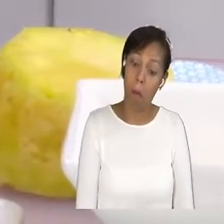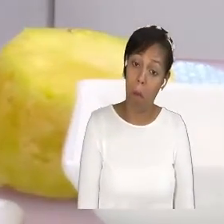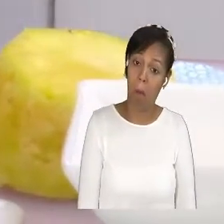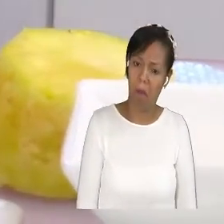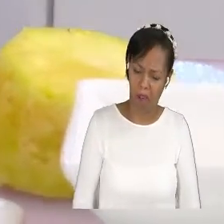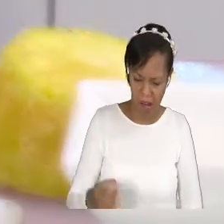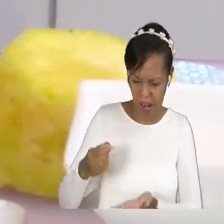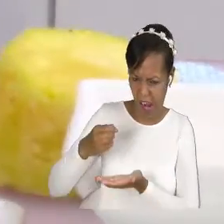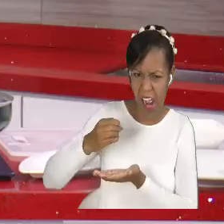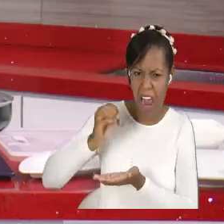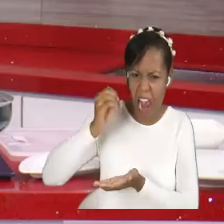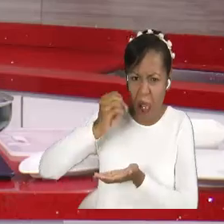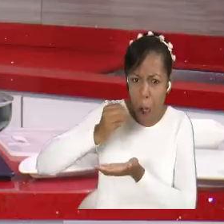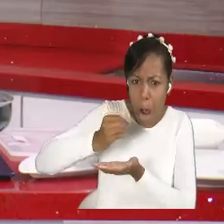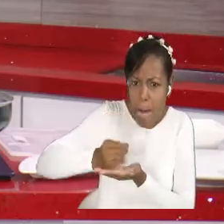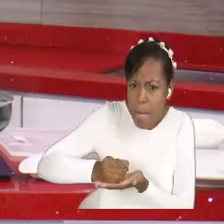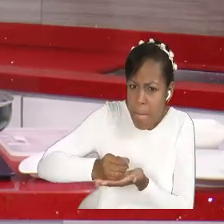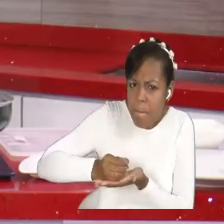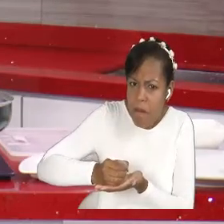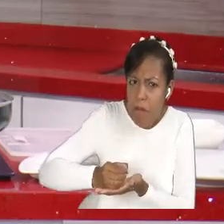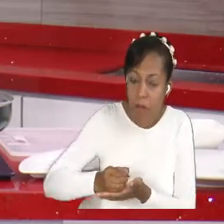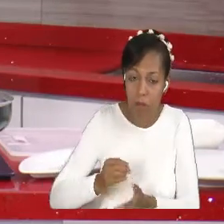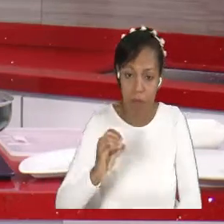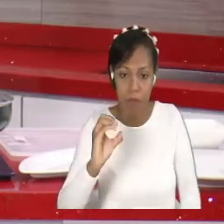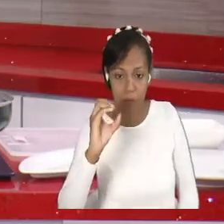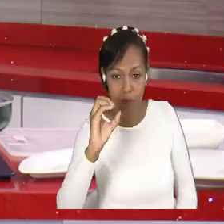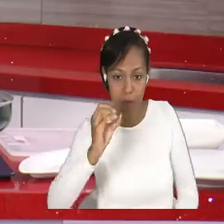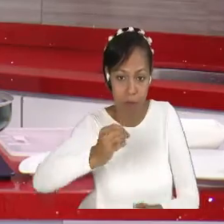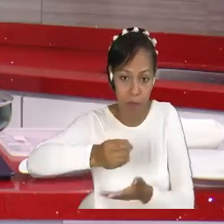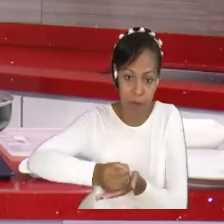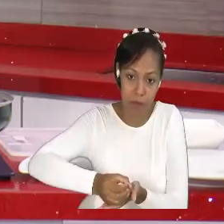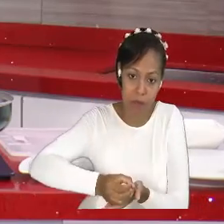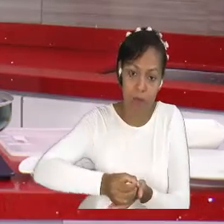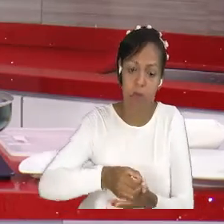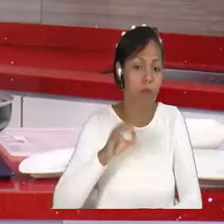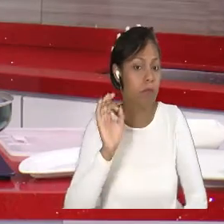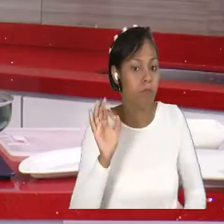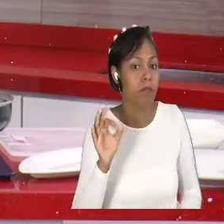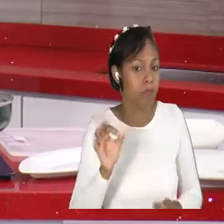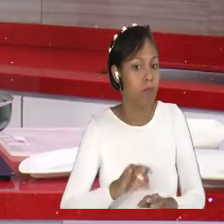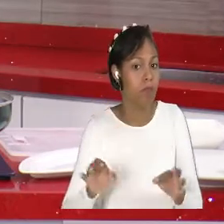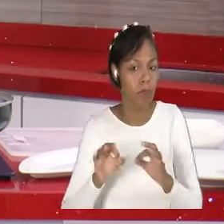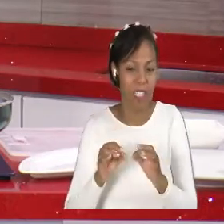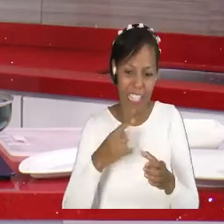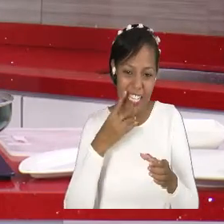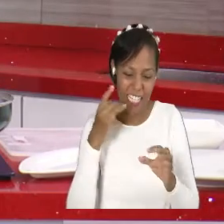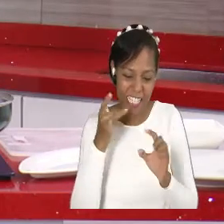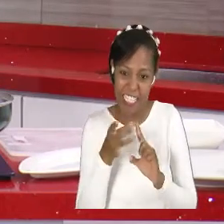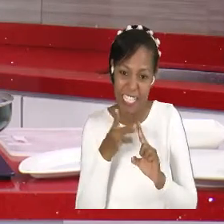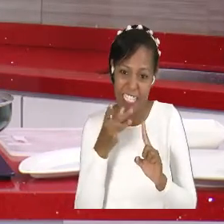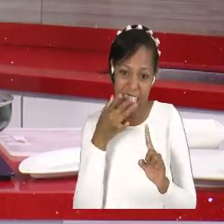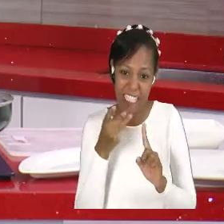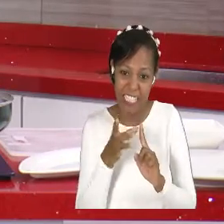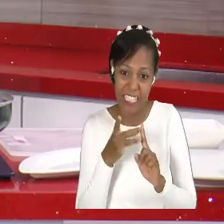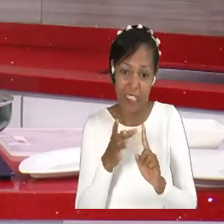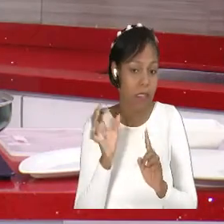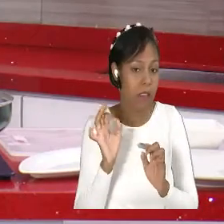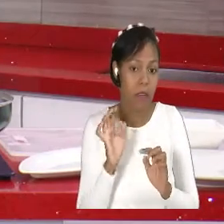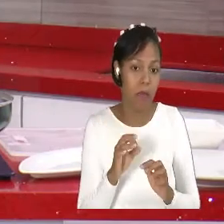acabas de este coger. Es el aro. Uno en cocina utiliza muchos utensilios metálicos, moldes también para